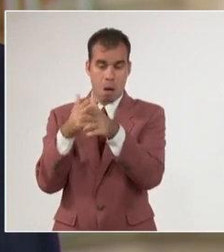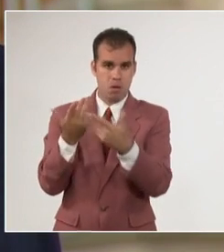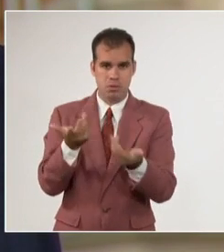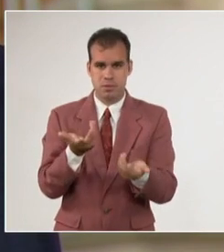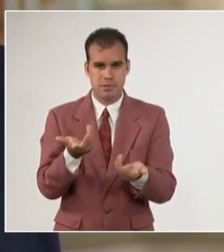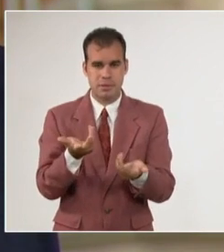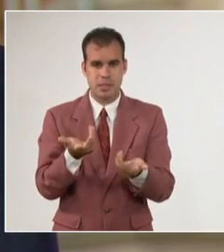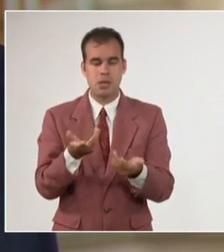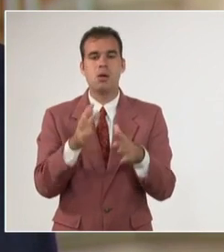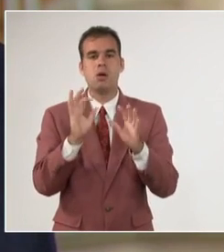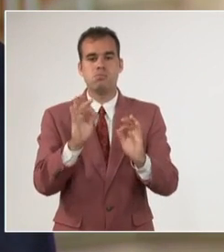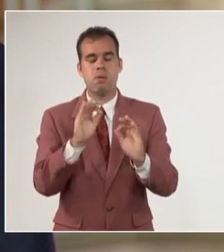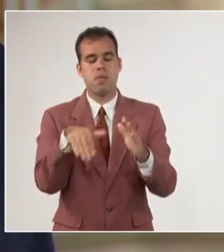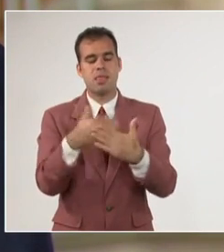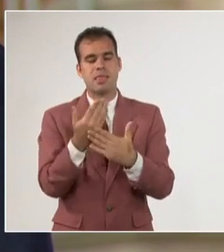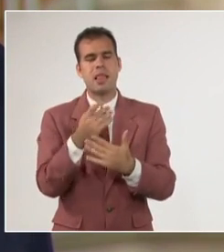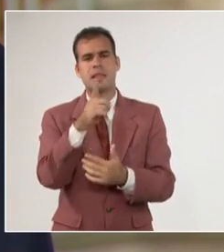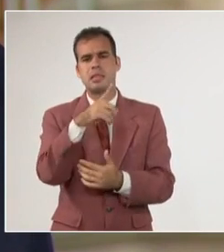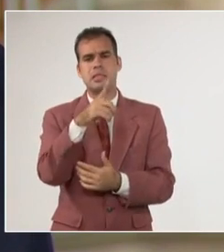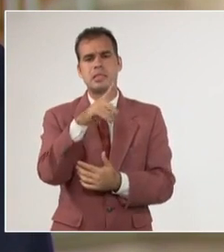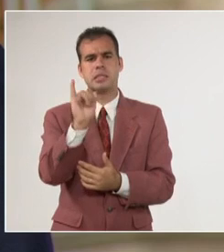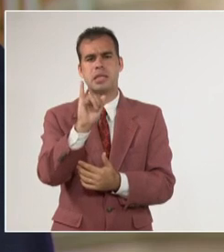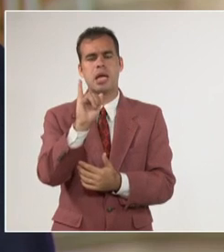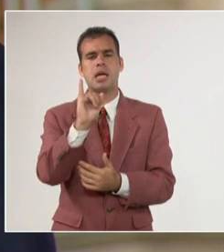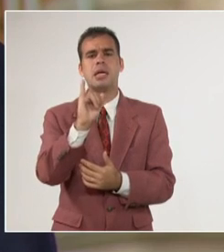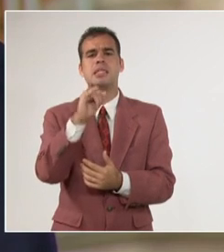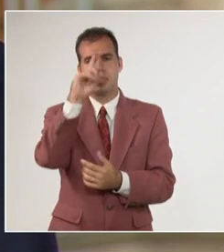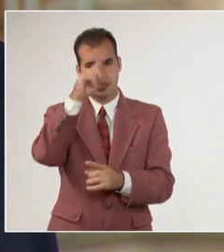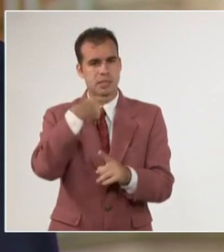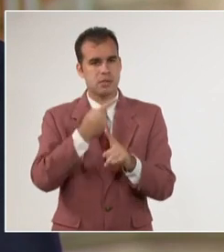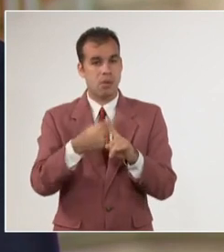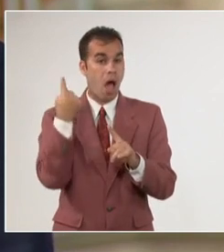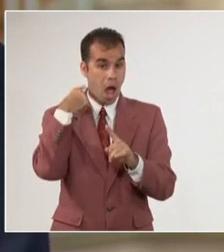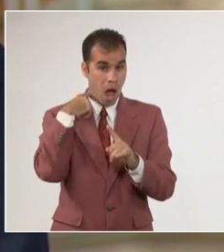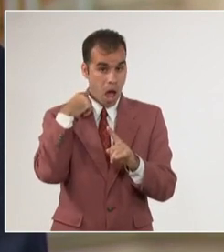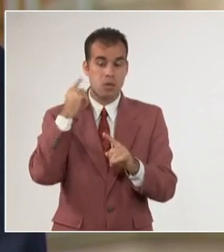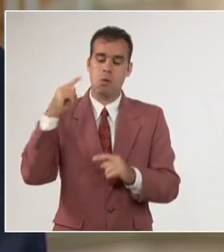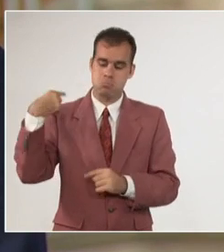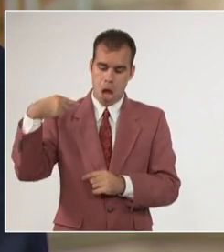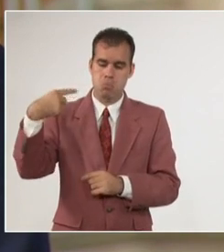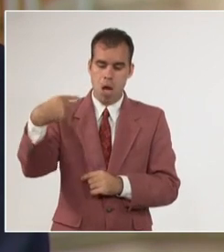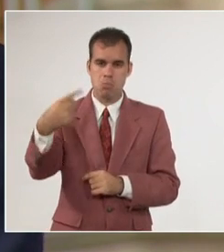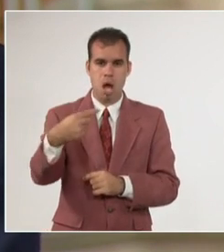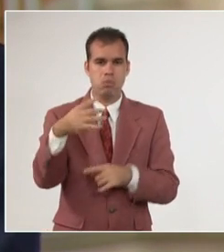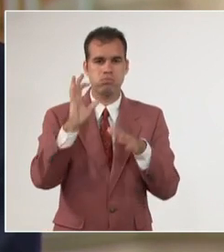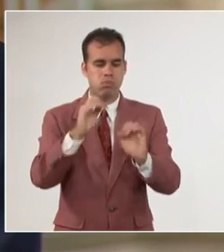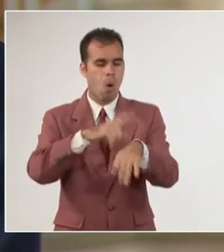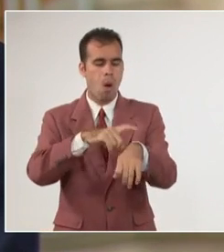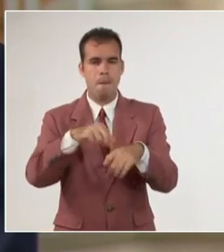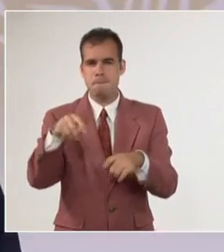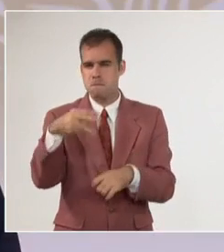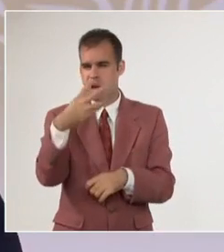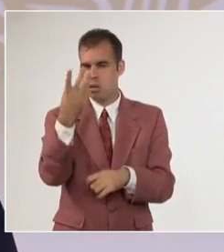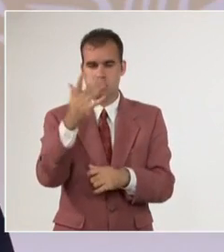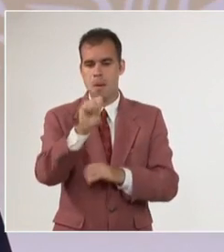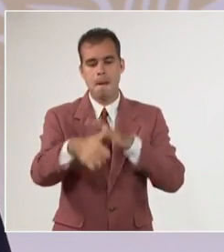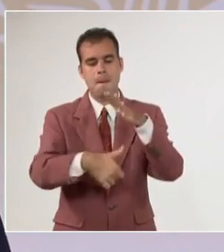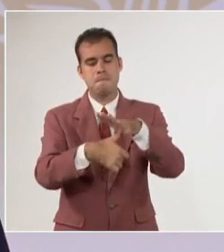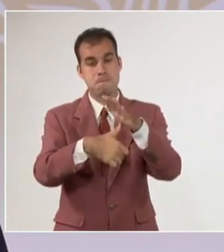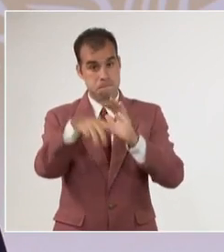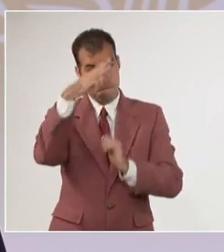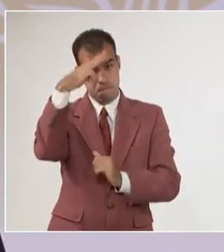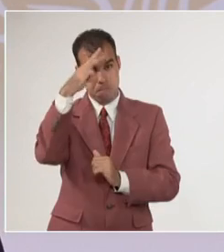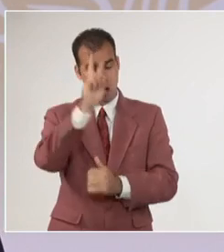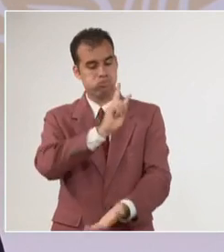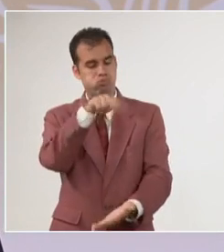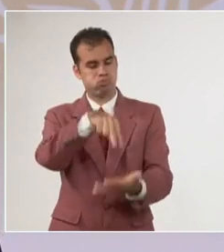pero el 16 de septiembre de cada año, a la hora de la madrugada, el presidente de la República de México vitorea ante el pueblo